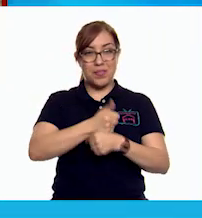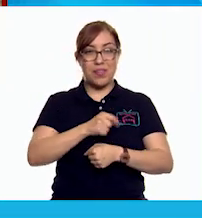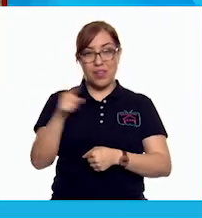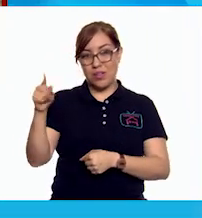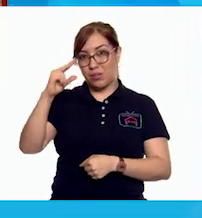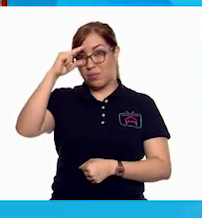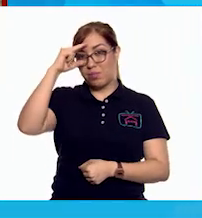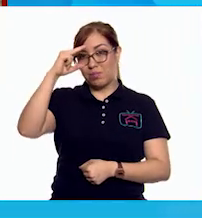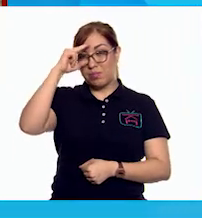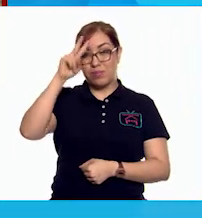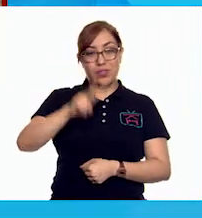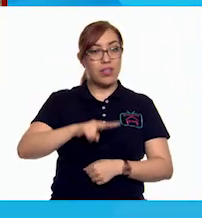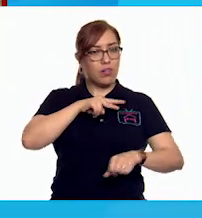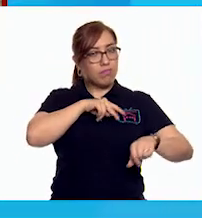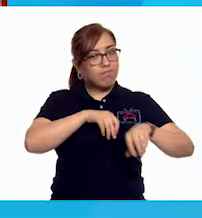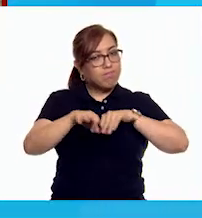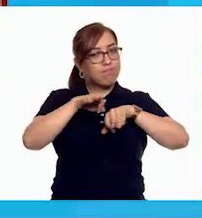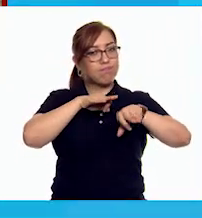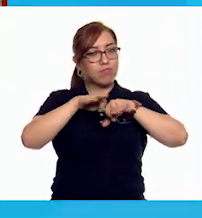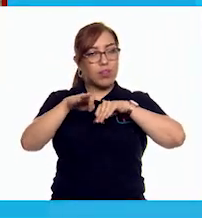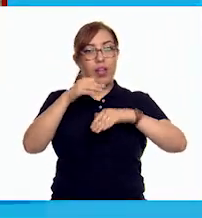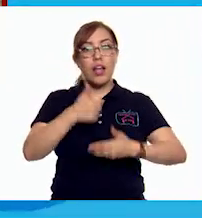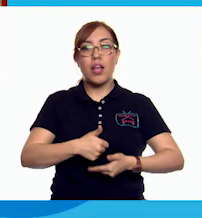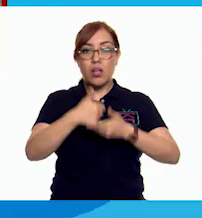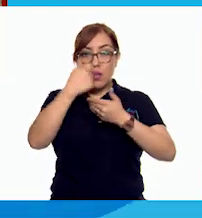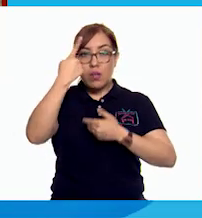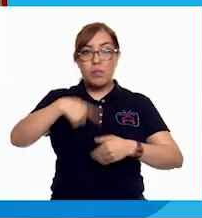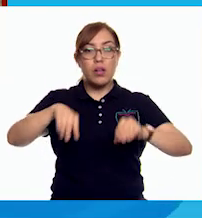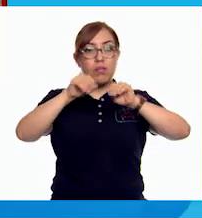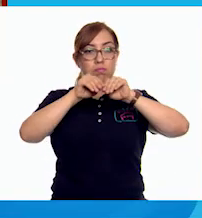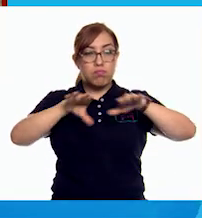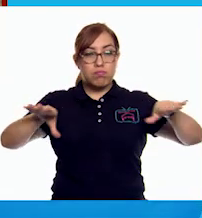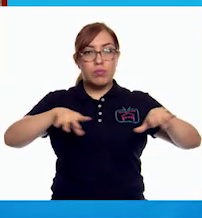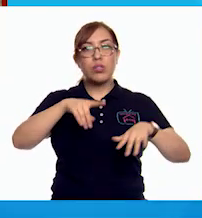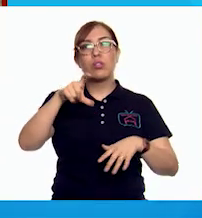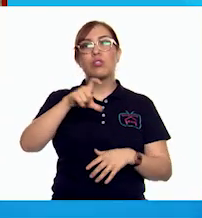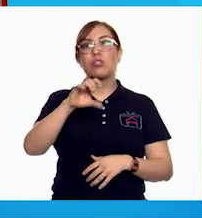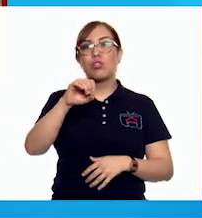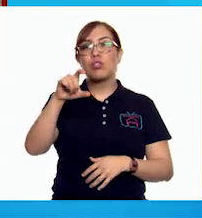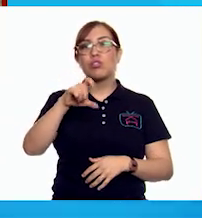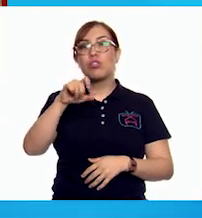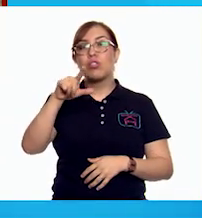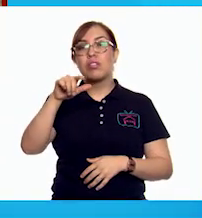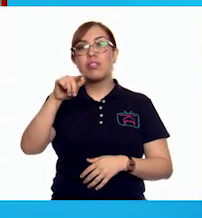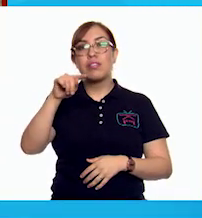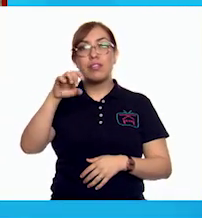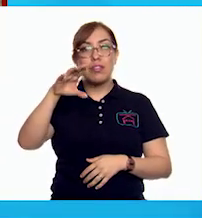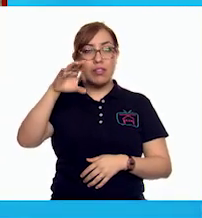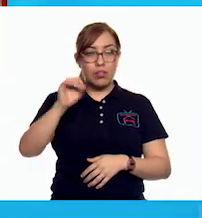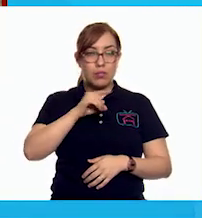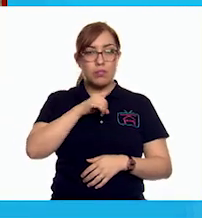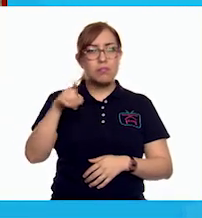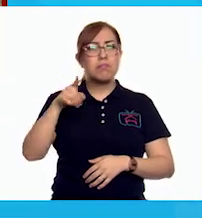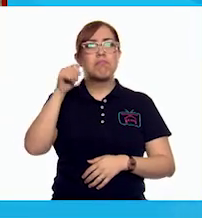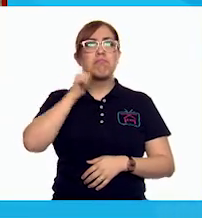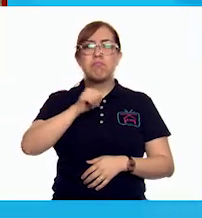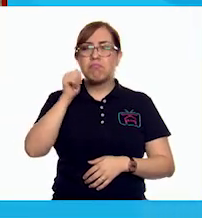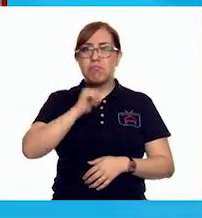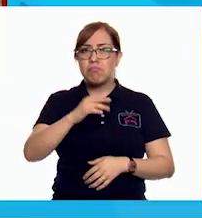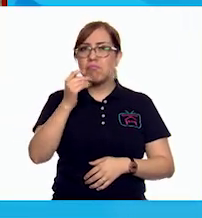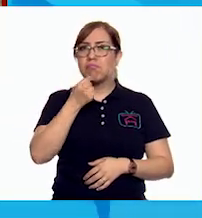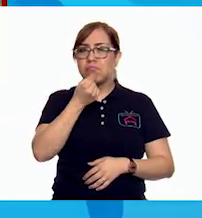ha trabajado mucho por conservar el chocholteco. Ha dado mucho de su tiempo para enseñarles a los niños